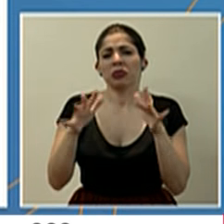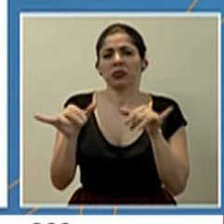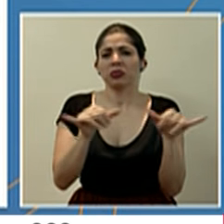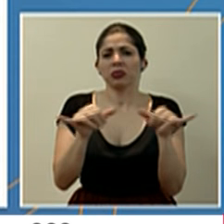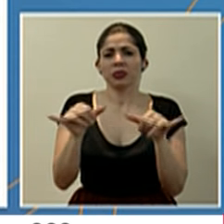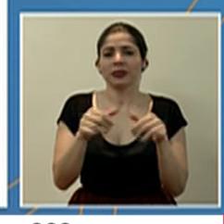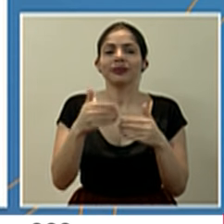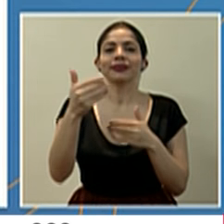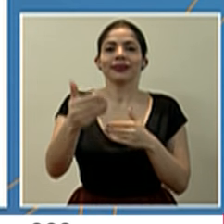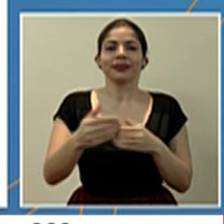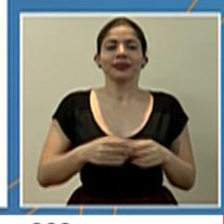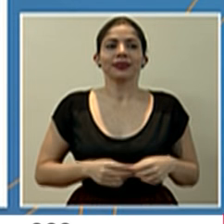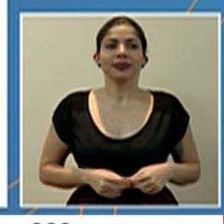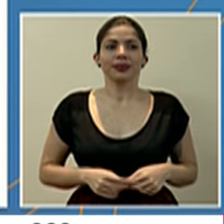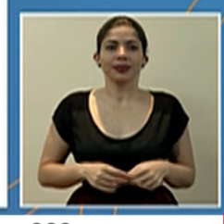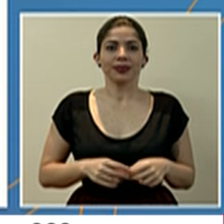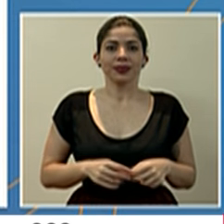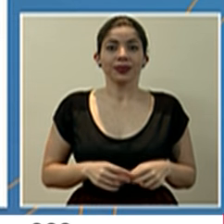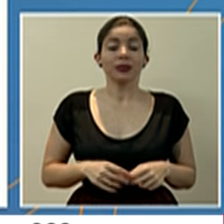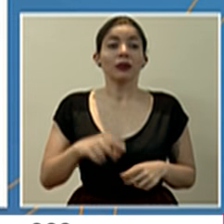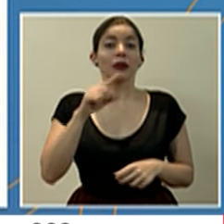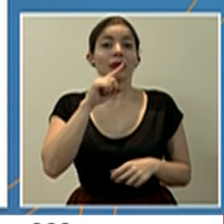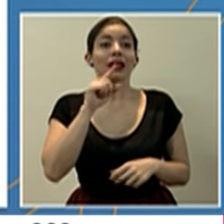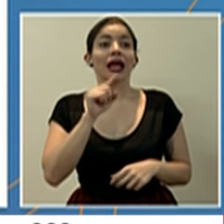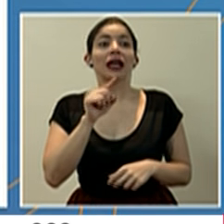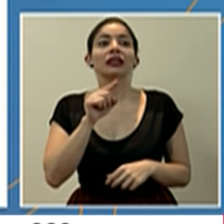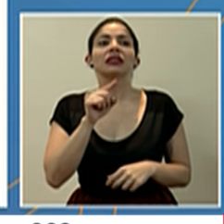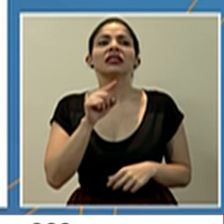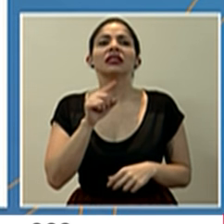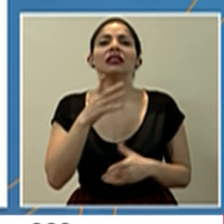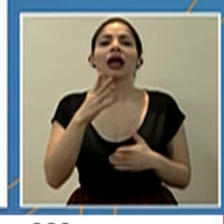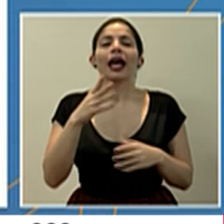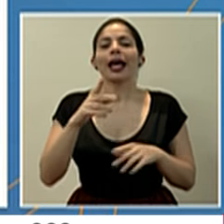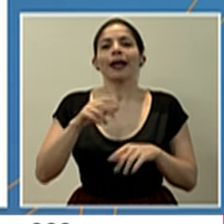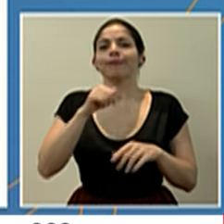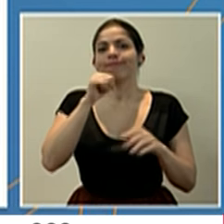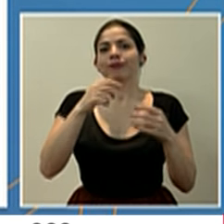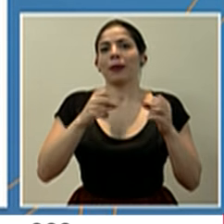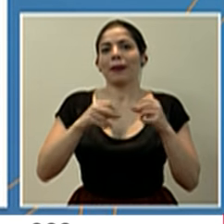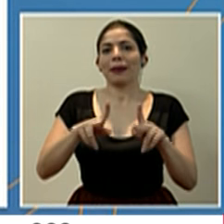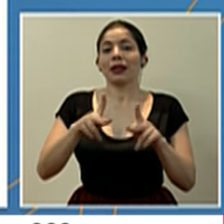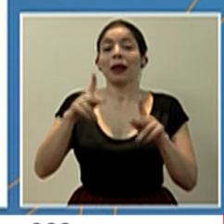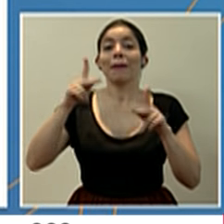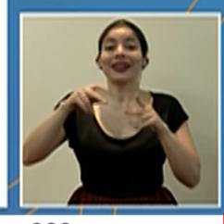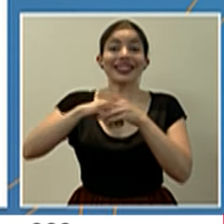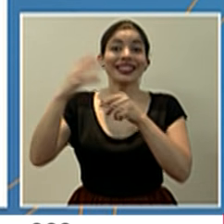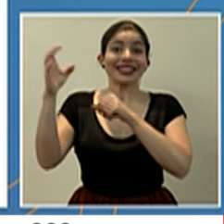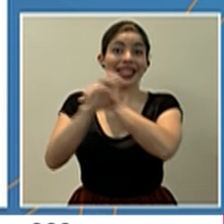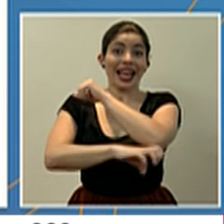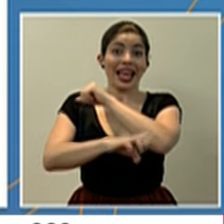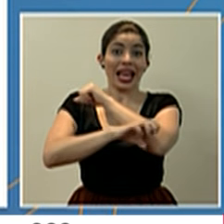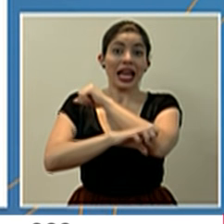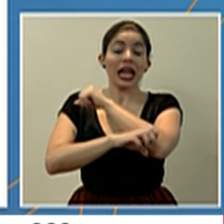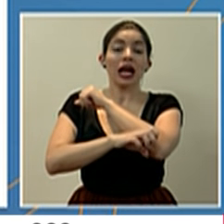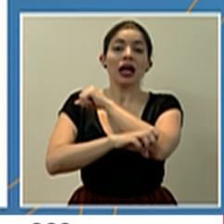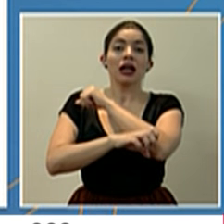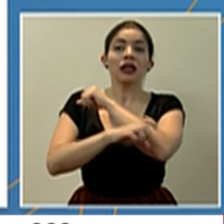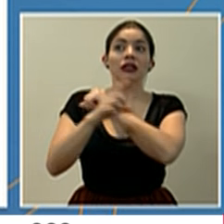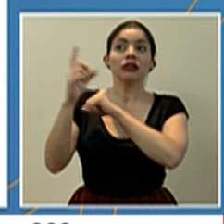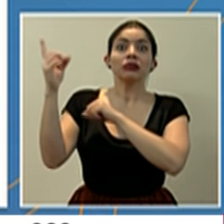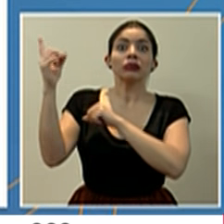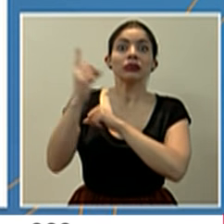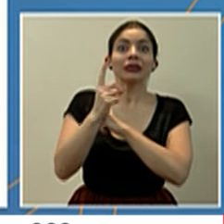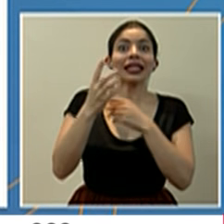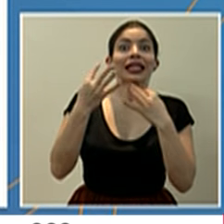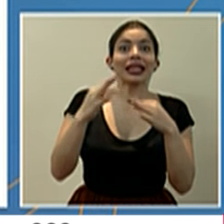similares. Siguiente. Bueno, estos son los rechazos, personas extranjeras que hemos detectado